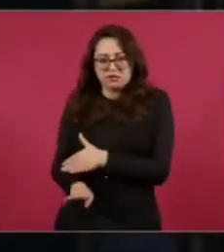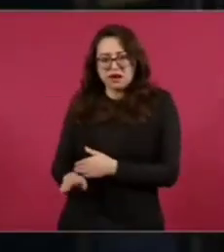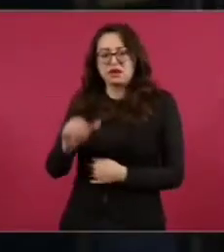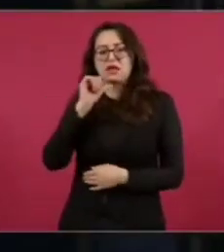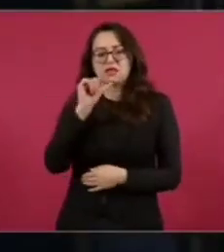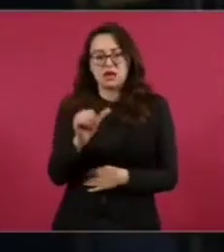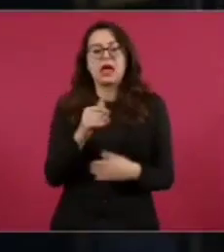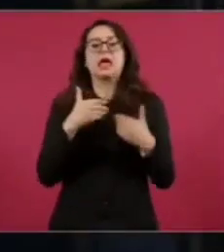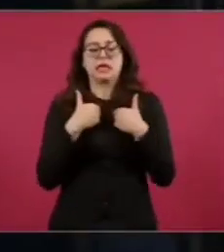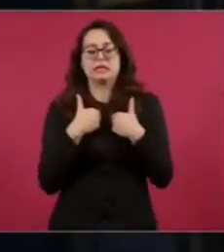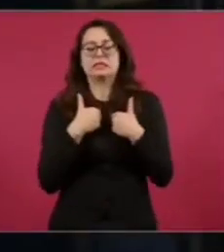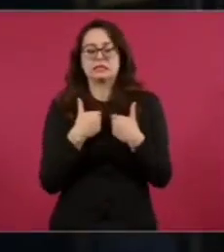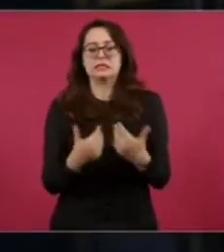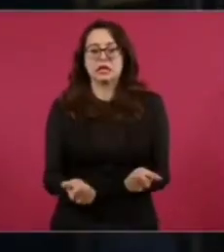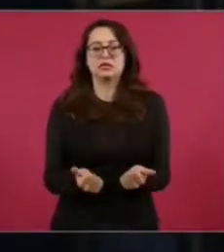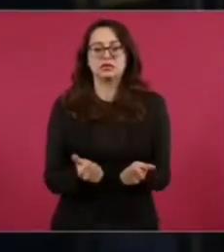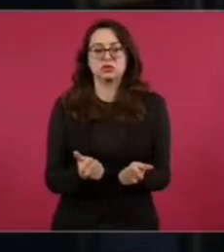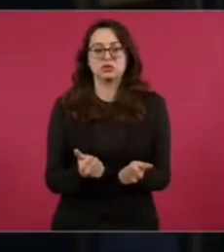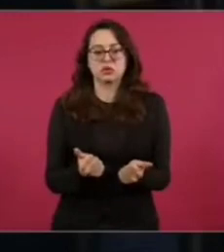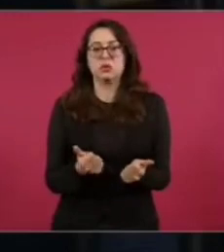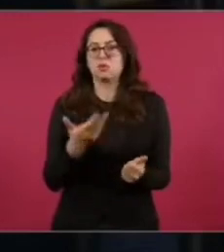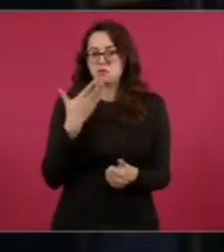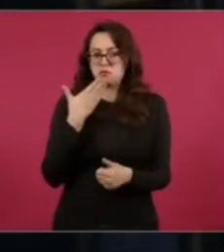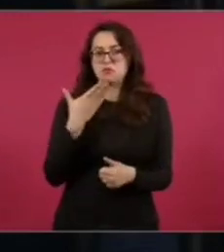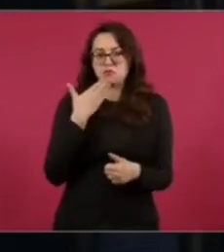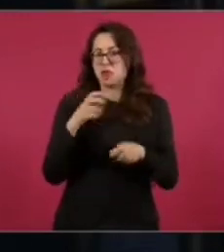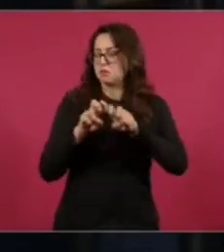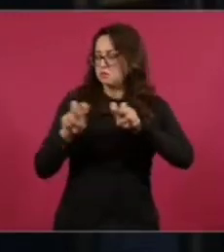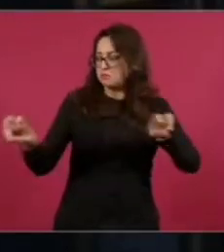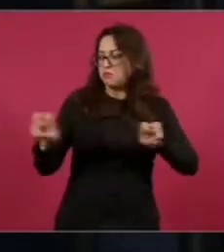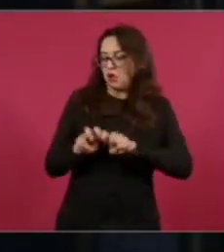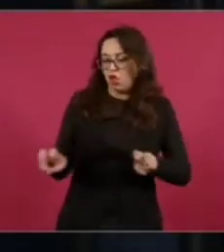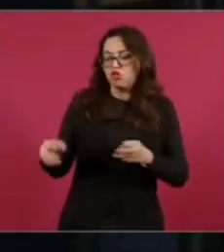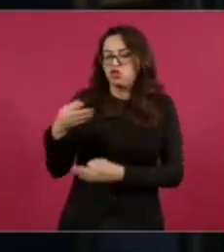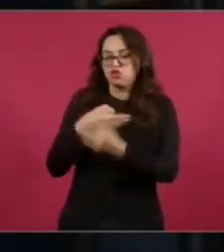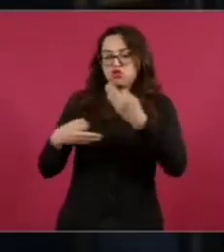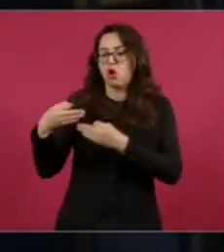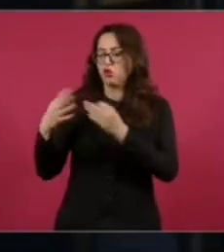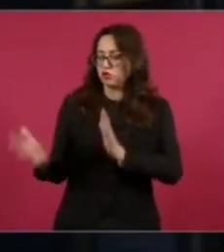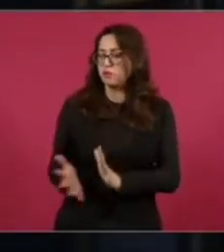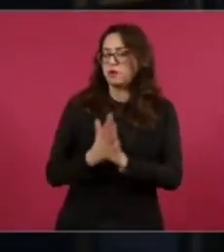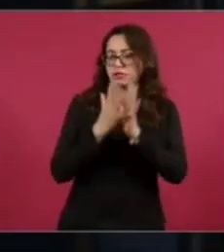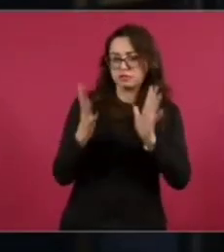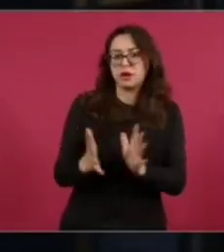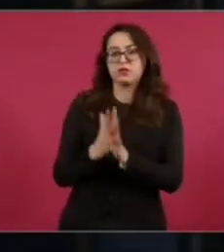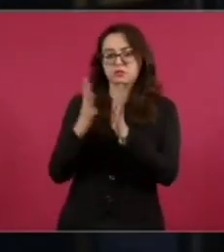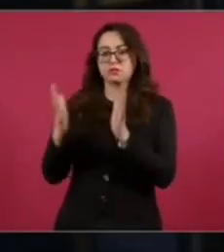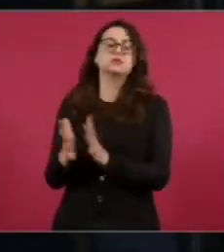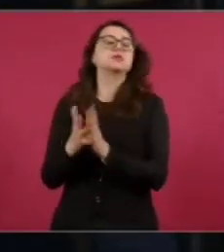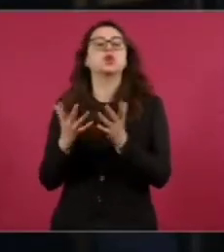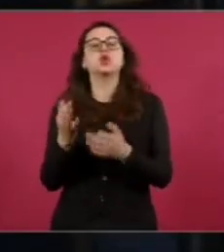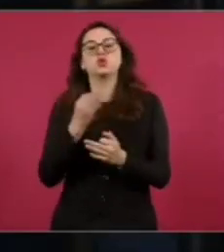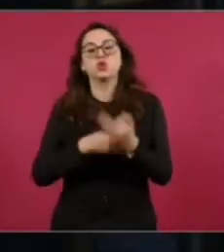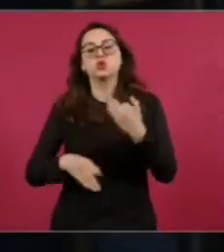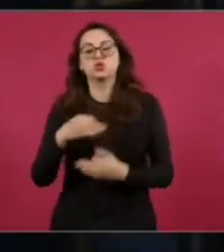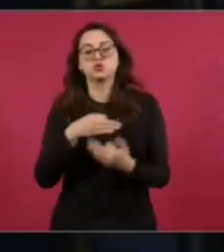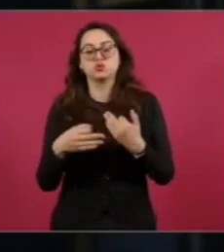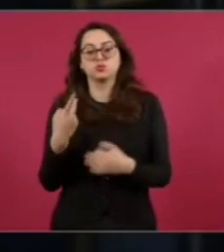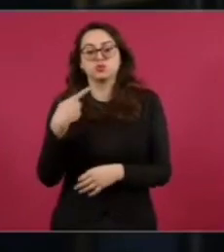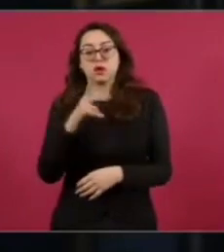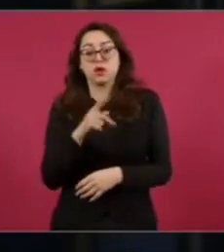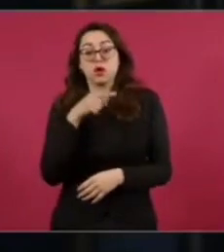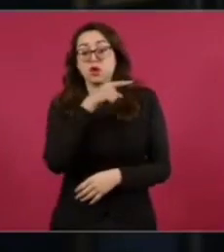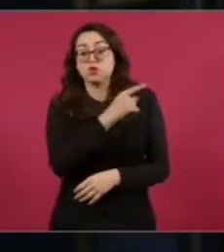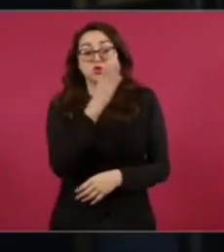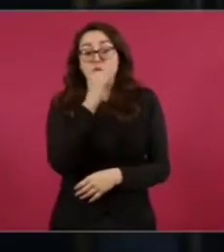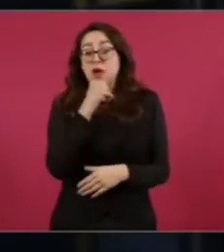un mecanismo muy, me parece eficiente, para que todos los colegas podamos tomar y estar aquí todos sentados, hablan y hacer una pregunta, pero ellos no pueden